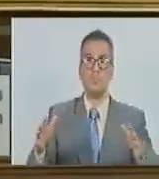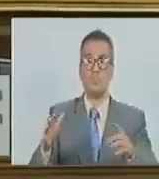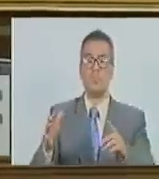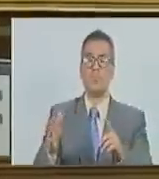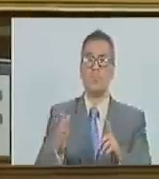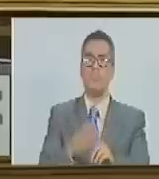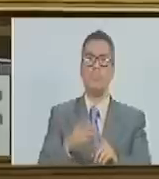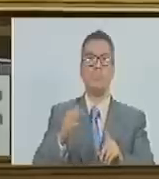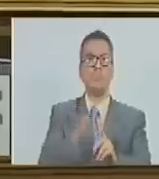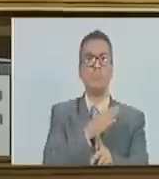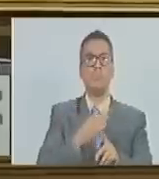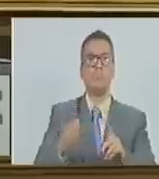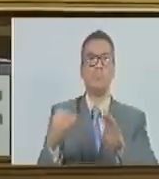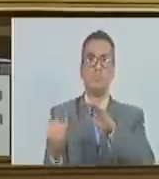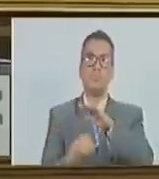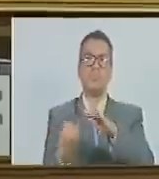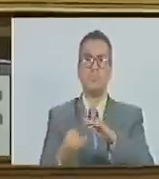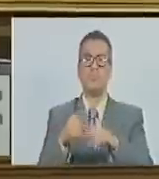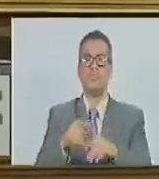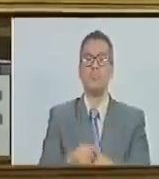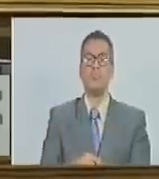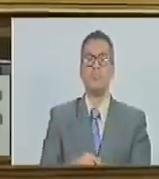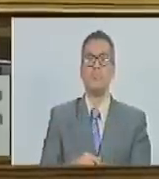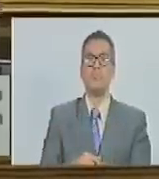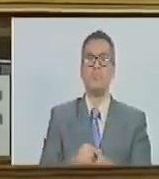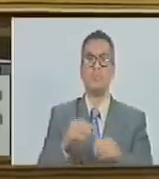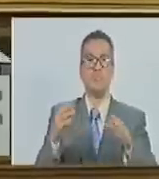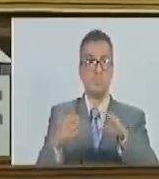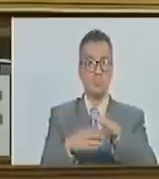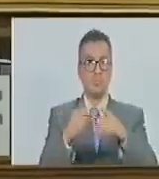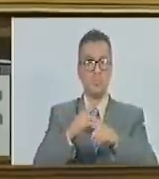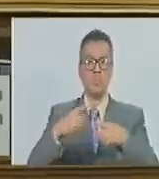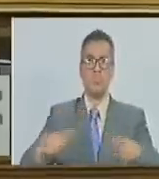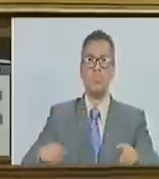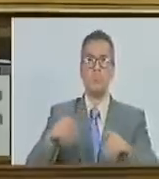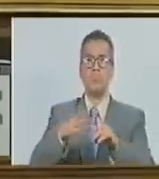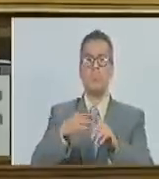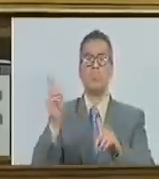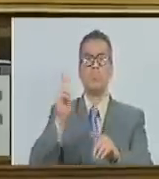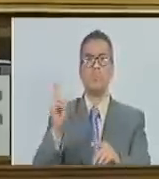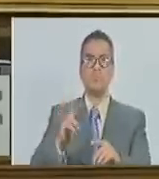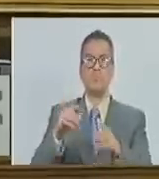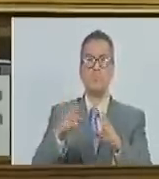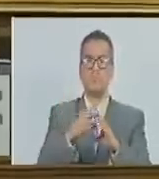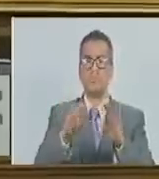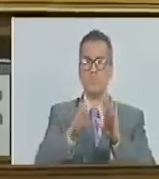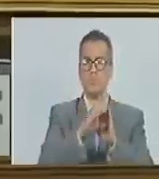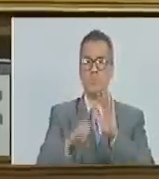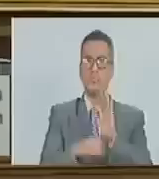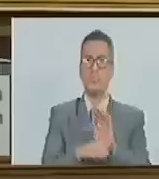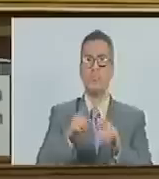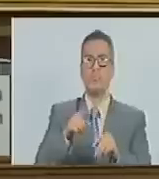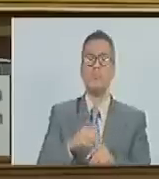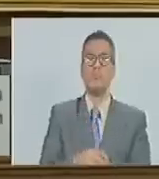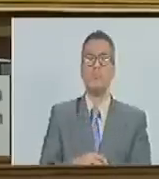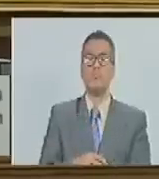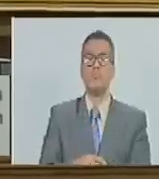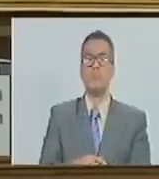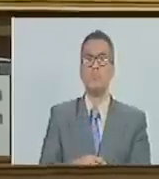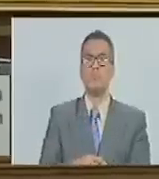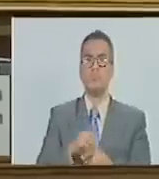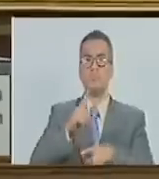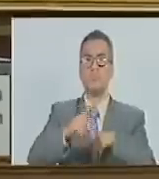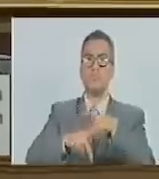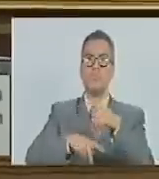crimen contra la institucionalidad, contra la democracia, contra la república, contra la constitución, hubo